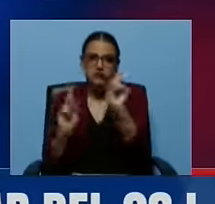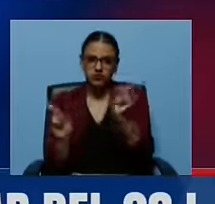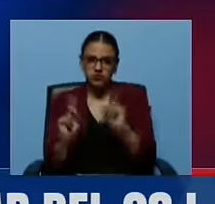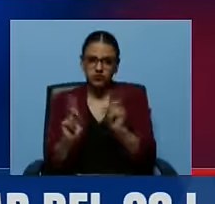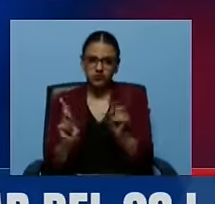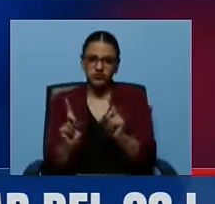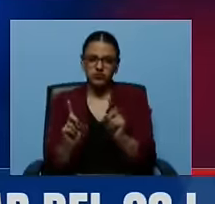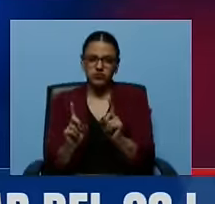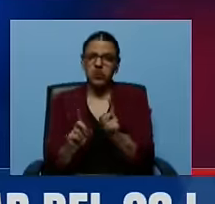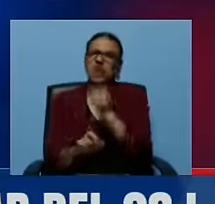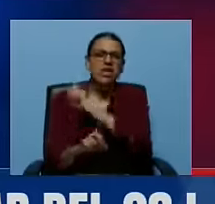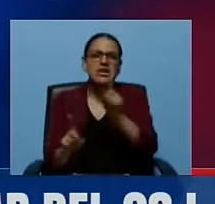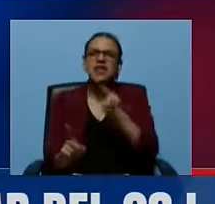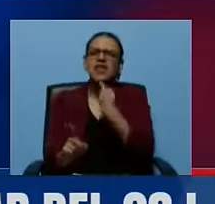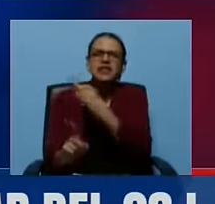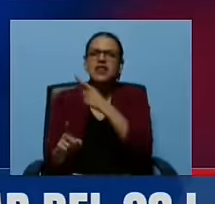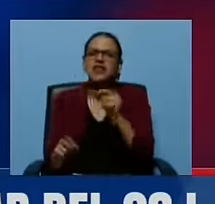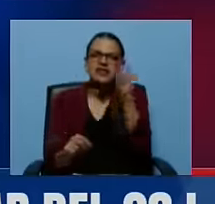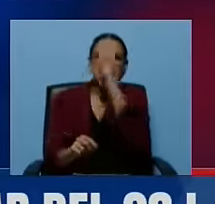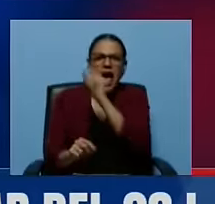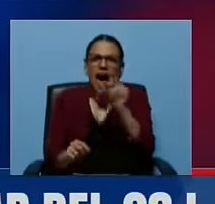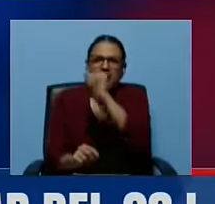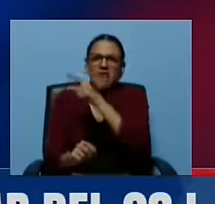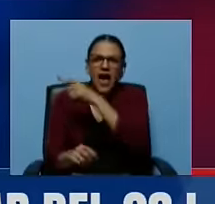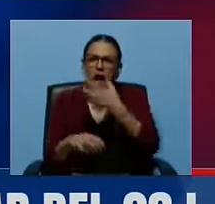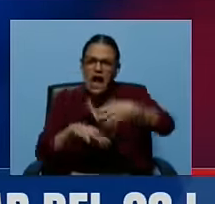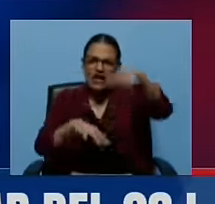ni la que se llama abeja reina apareció.